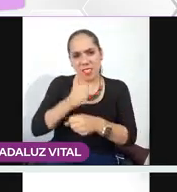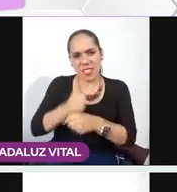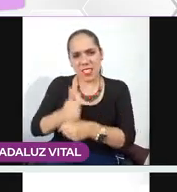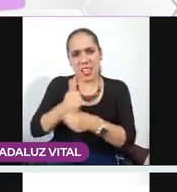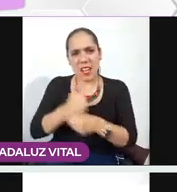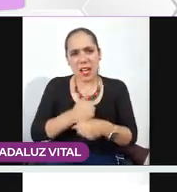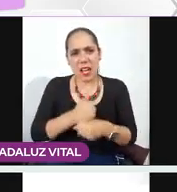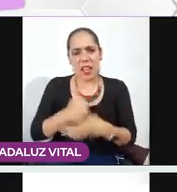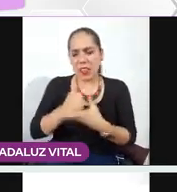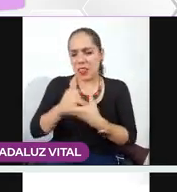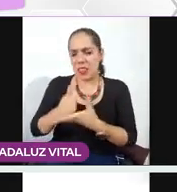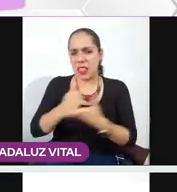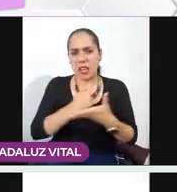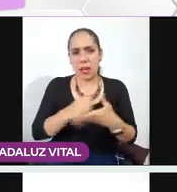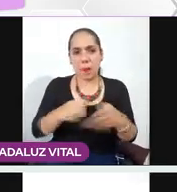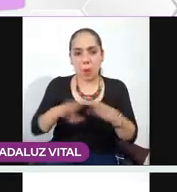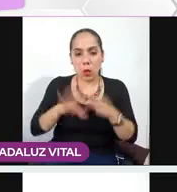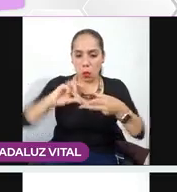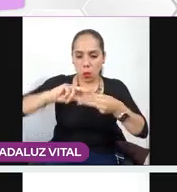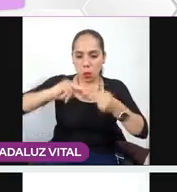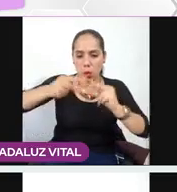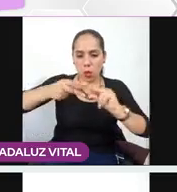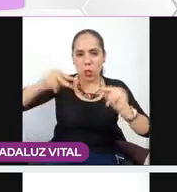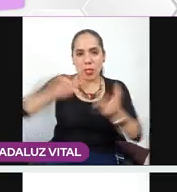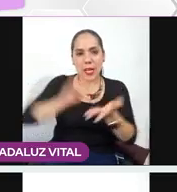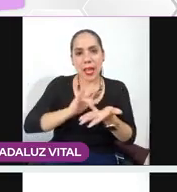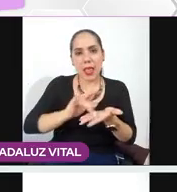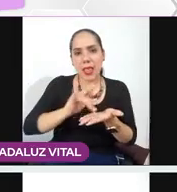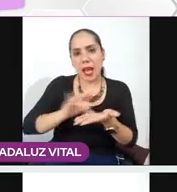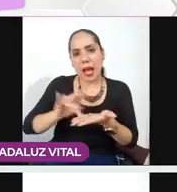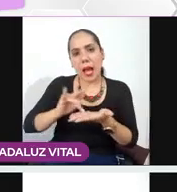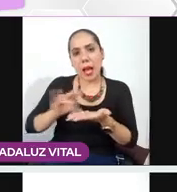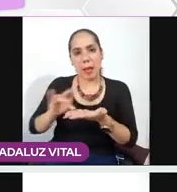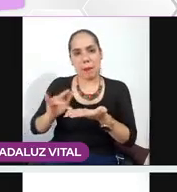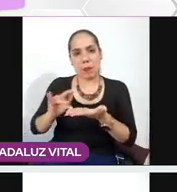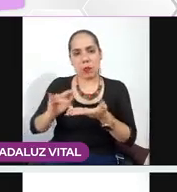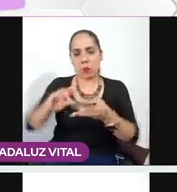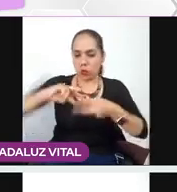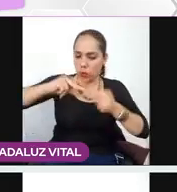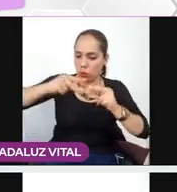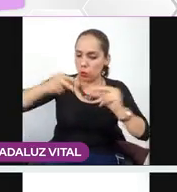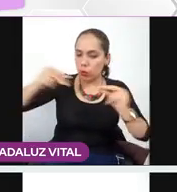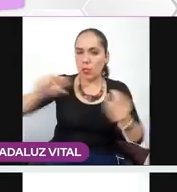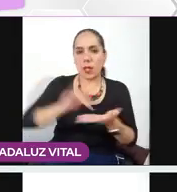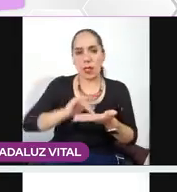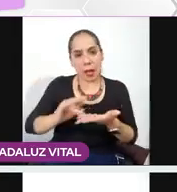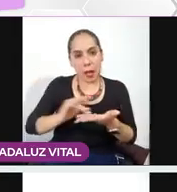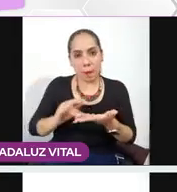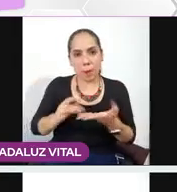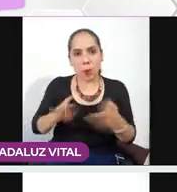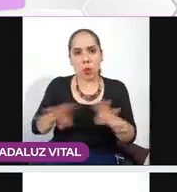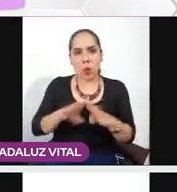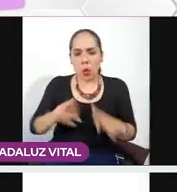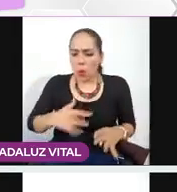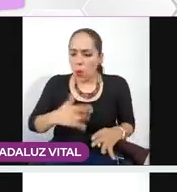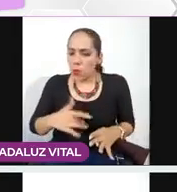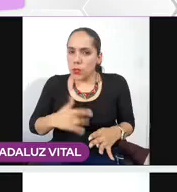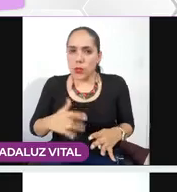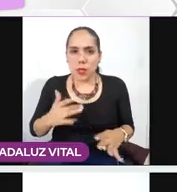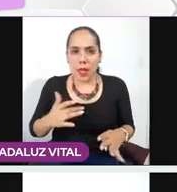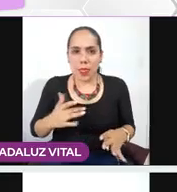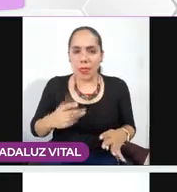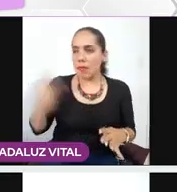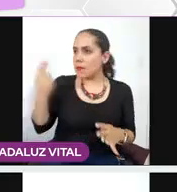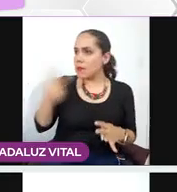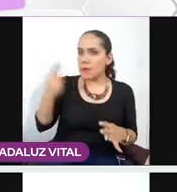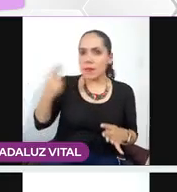más importante, ¿no? Para cualquier situación, si estamos hablando de estrés, si estamos hablando de angustia, si estamos hablando de lo que sea, tienes que tener una red de